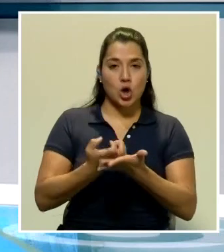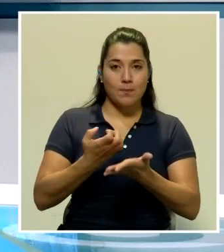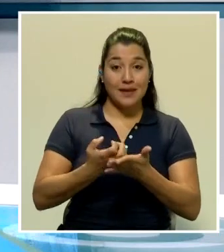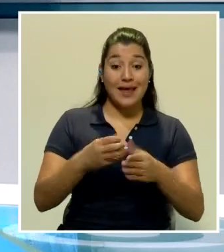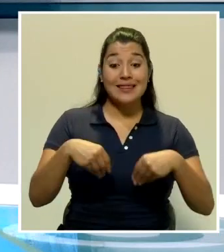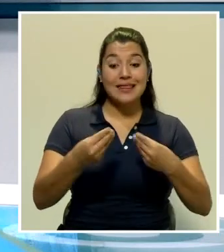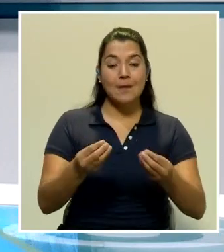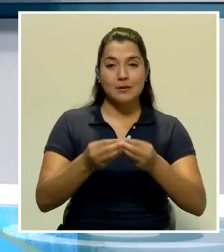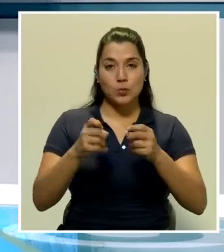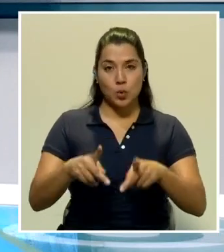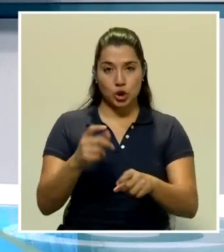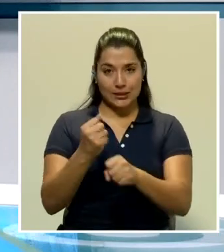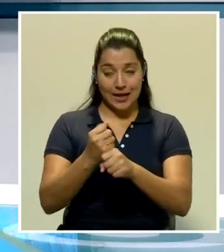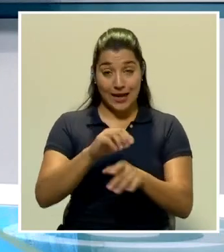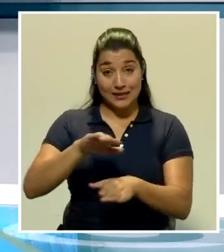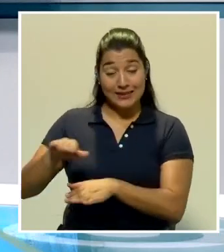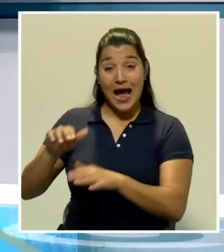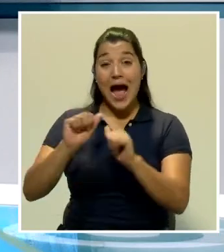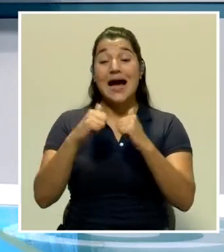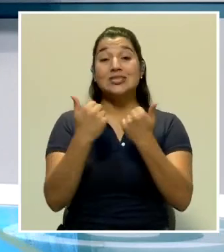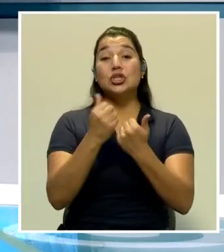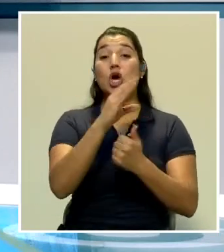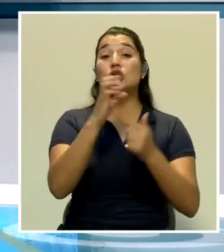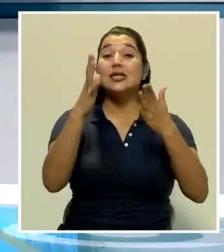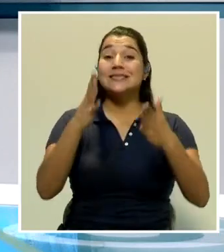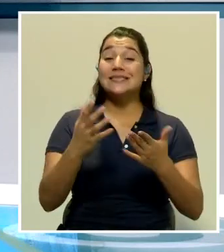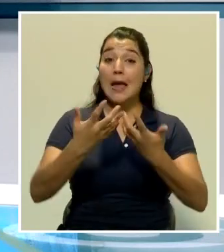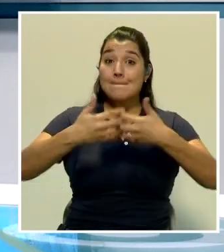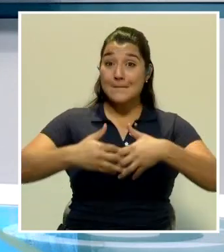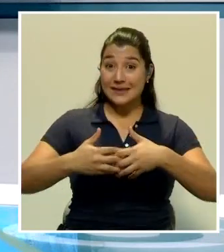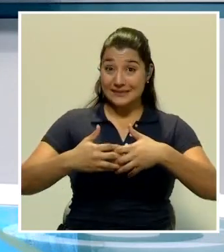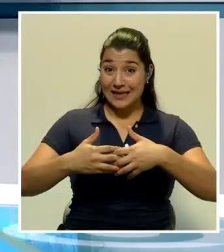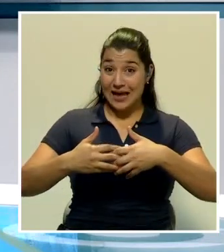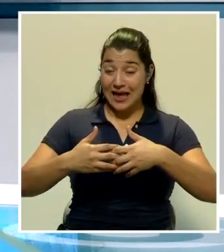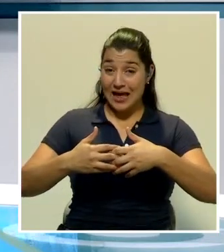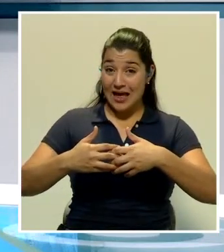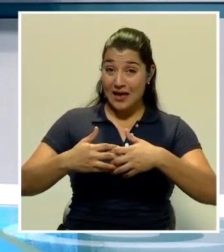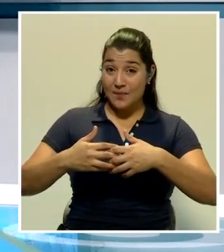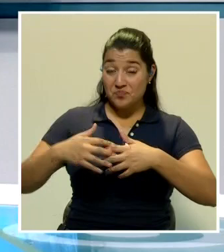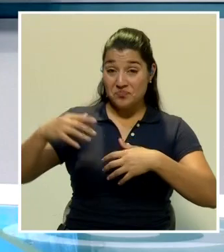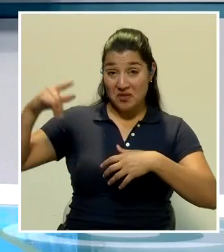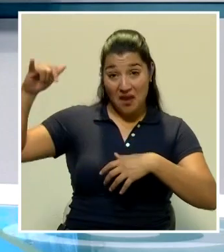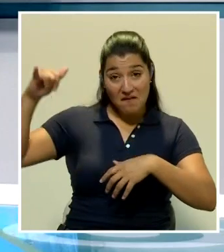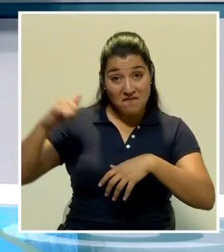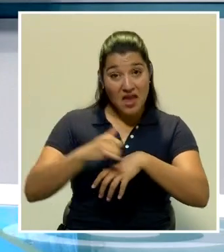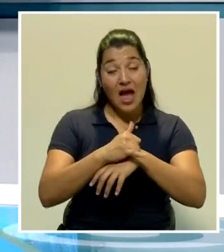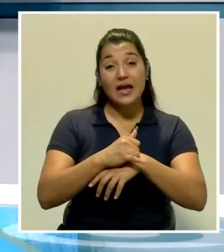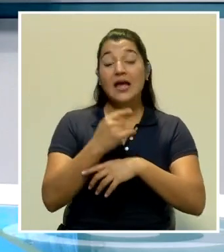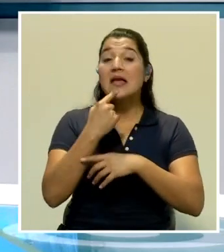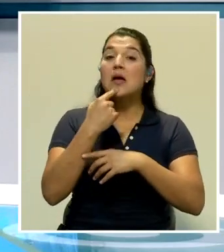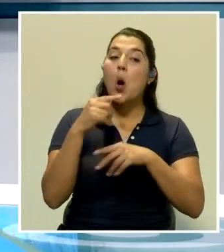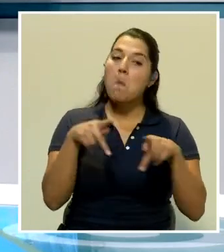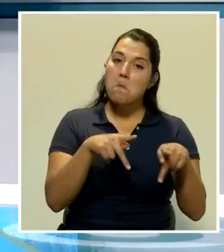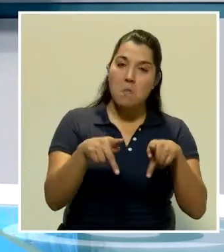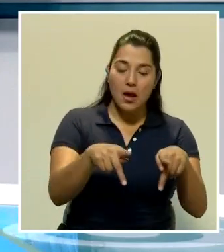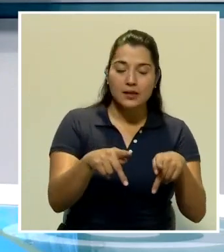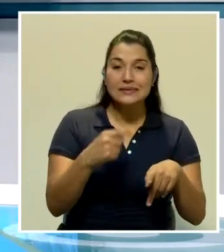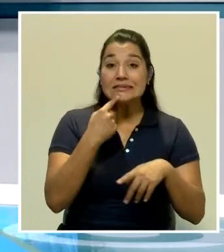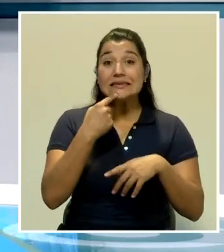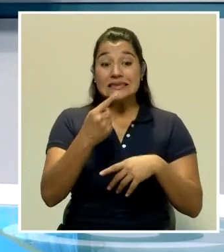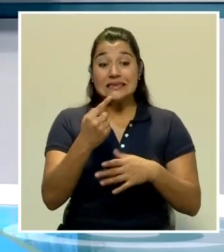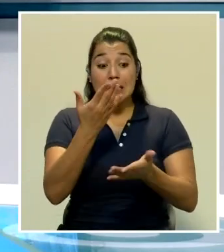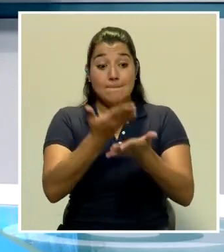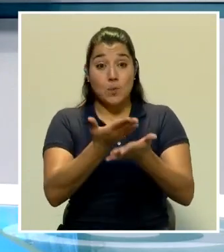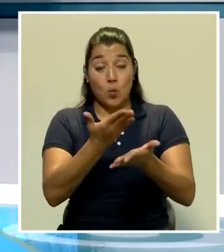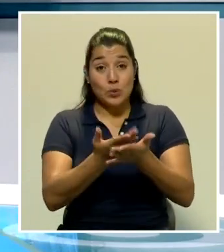La Asociación Costarricense de Agencias de Viaje señalan que las propuestas presentadas por el gobierno hasta ahora para ayudar